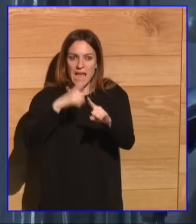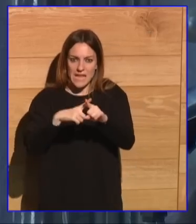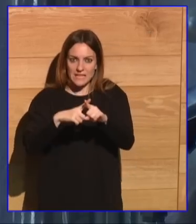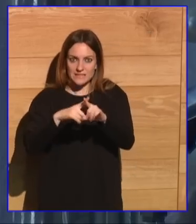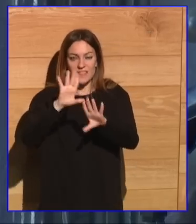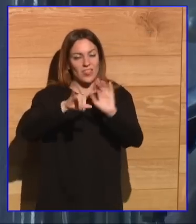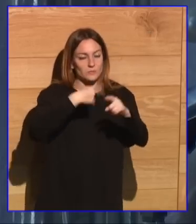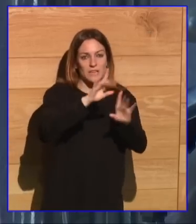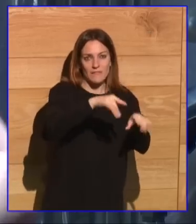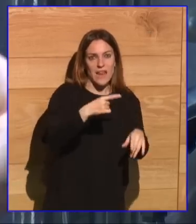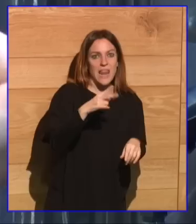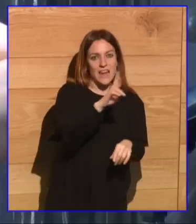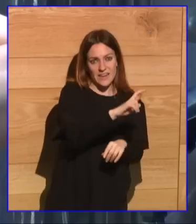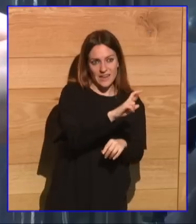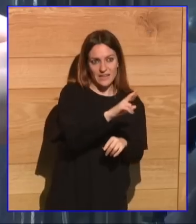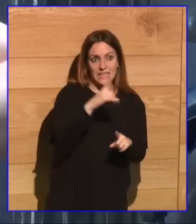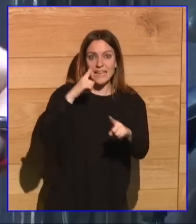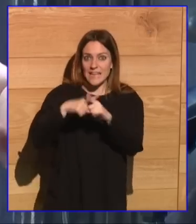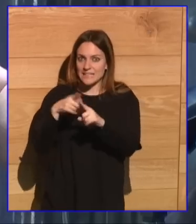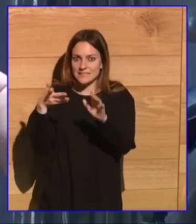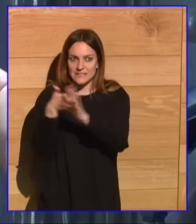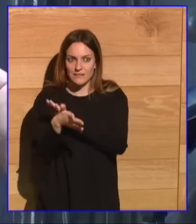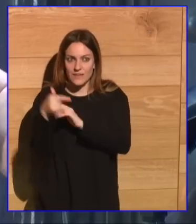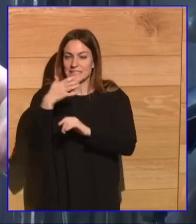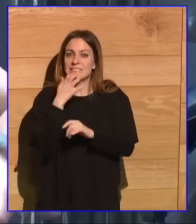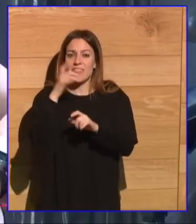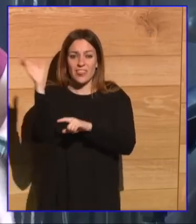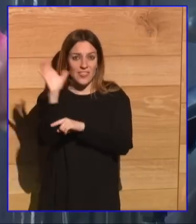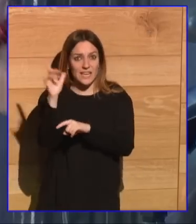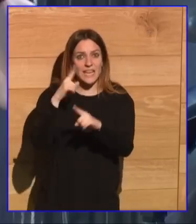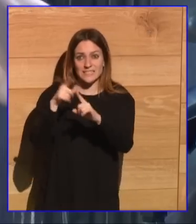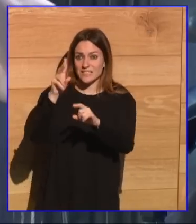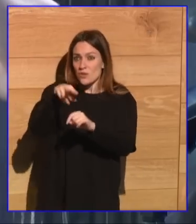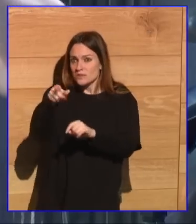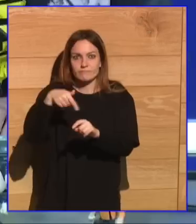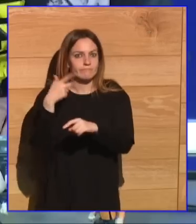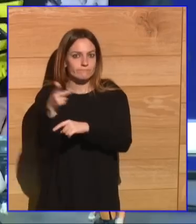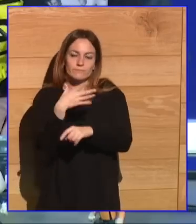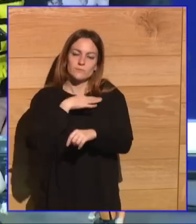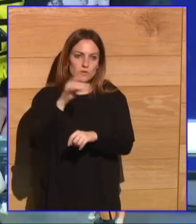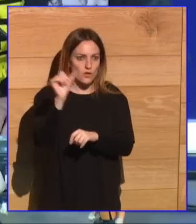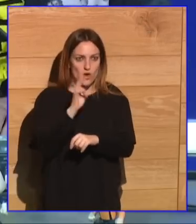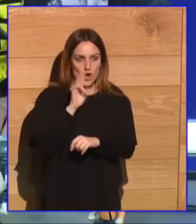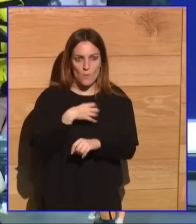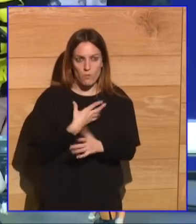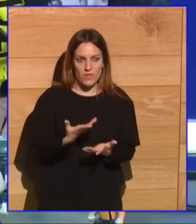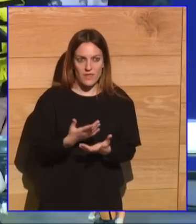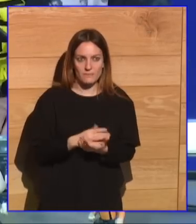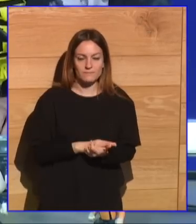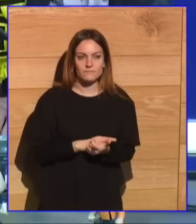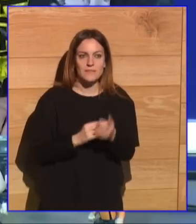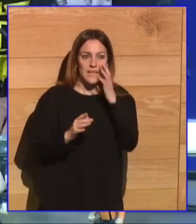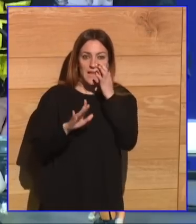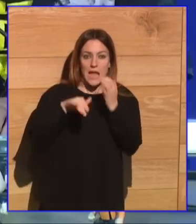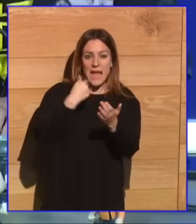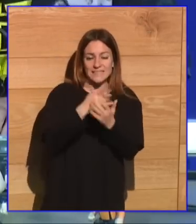siendo finalmente. Porque Así X significa que no se puede estrenar en ningún sitio que no sea un cine X. Pero es un caso tipo Blade Runner que hasta que no salió en vídeo y la gente la vio